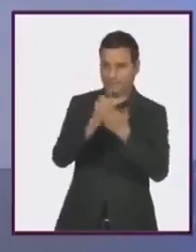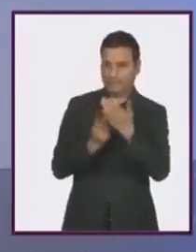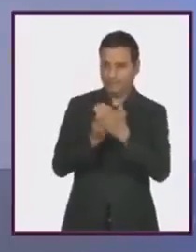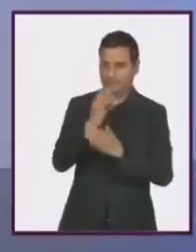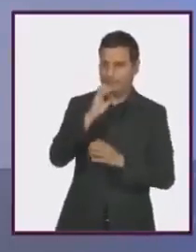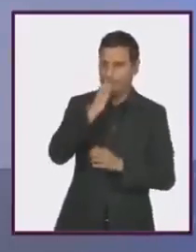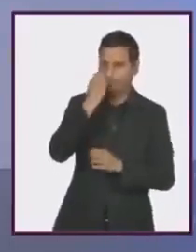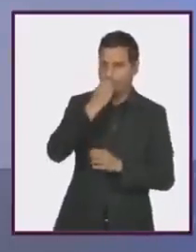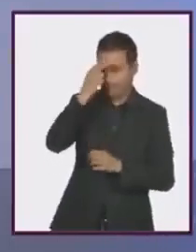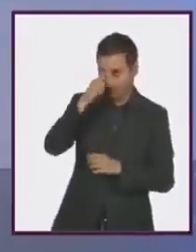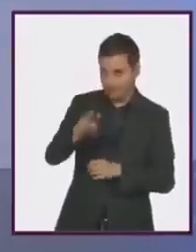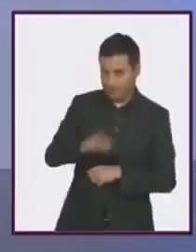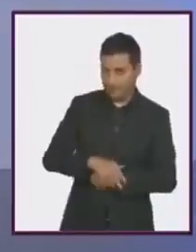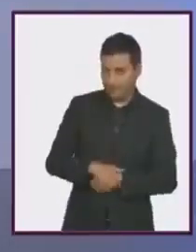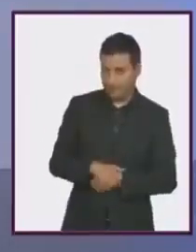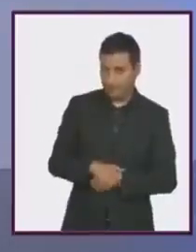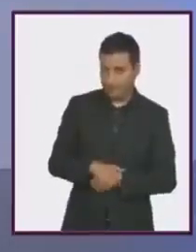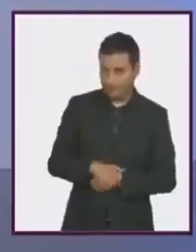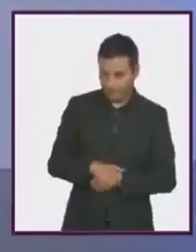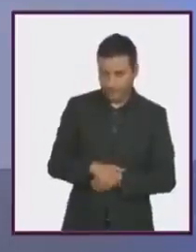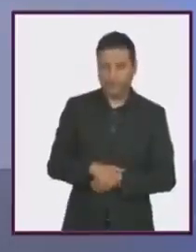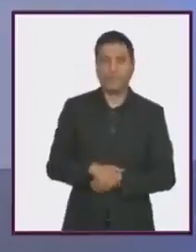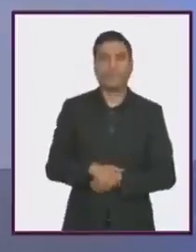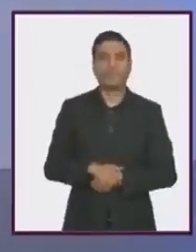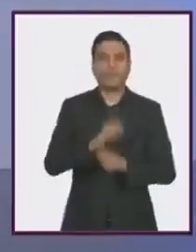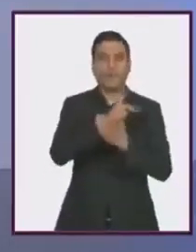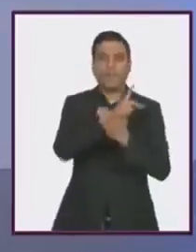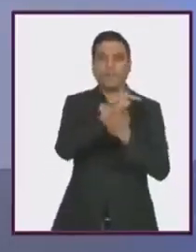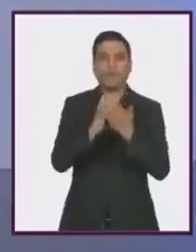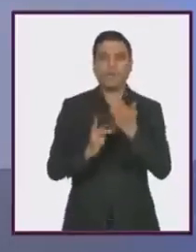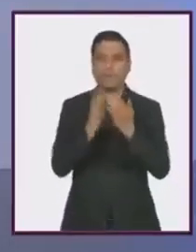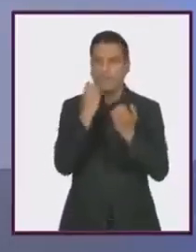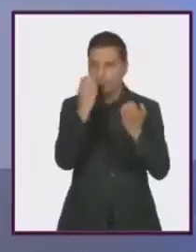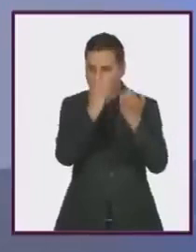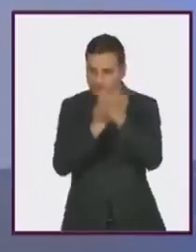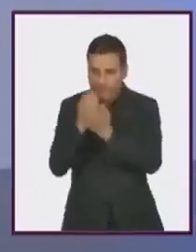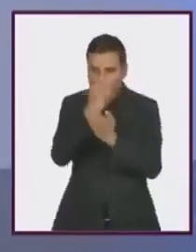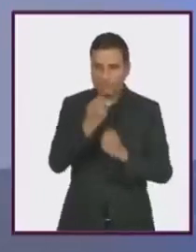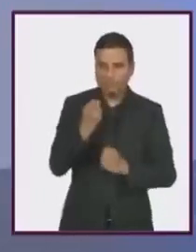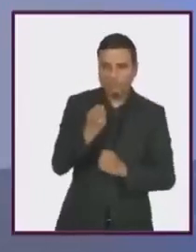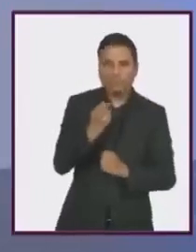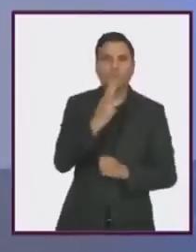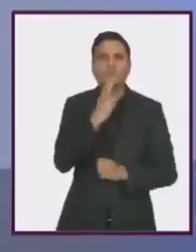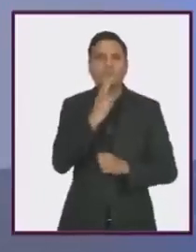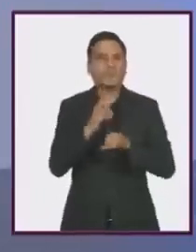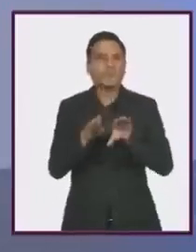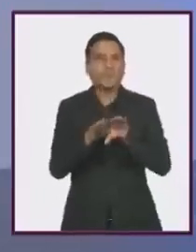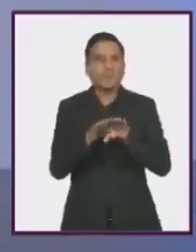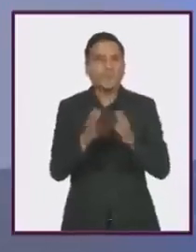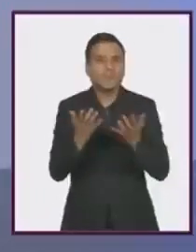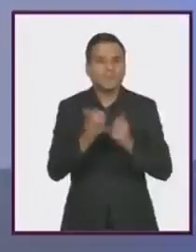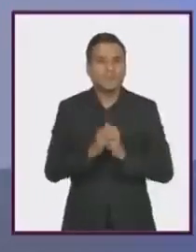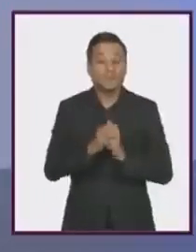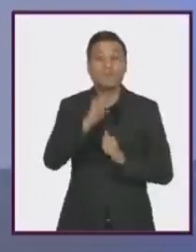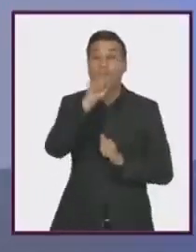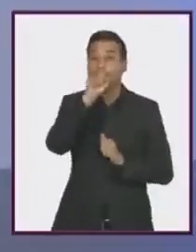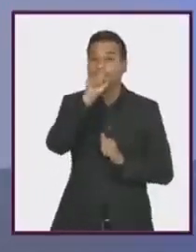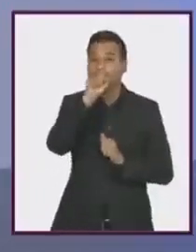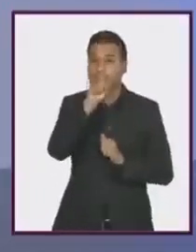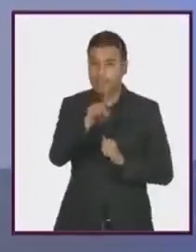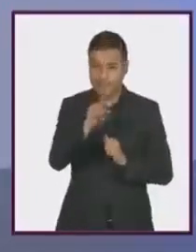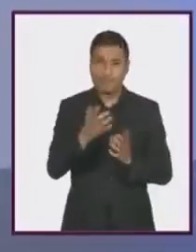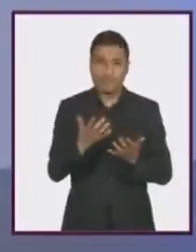mexicana, específicamente cómo trabajar el programa analítico. Además, podremos resolver algunas dudas e